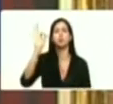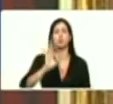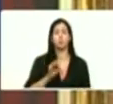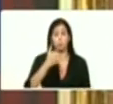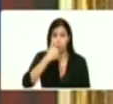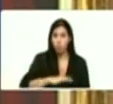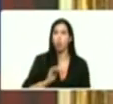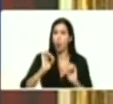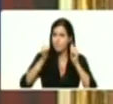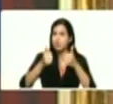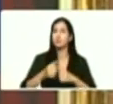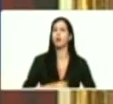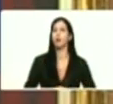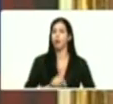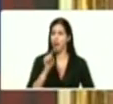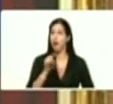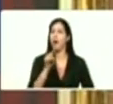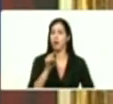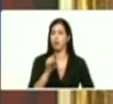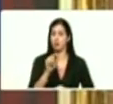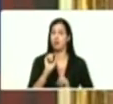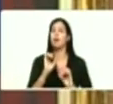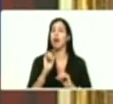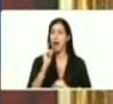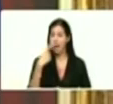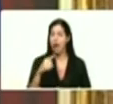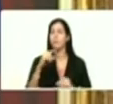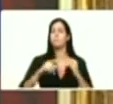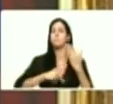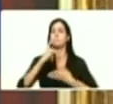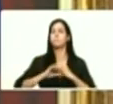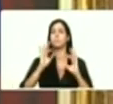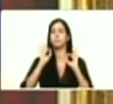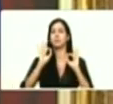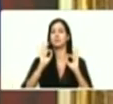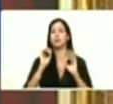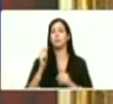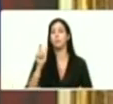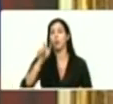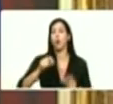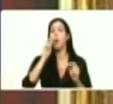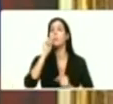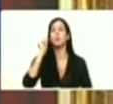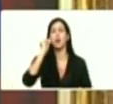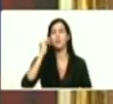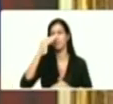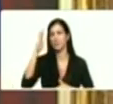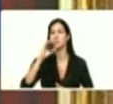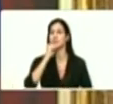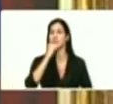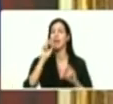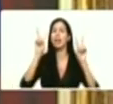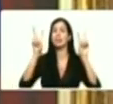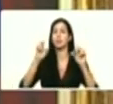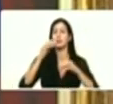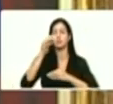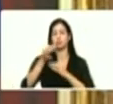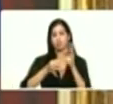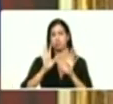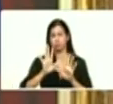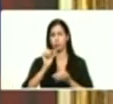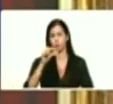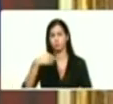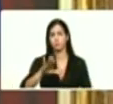lanzar pronto ahí va un plan especial para los pensionados y el tema salud el tema salud ya lo vamos a explicar